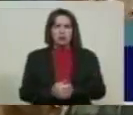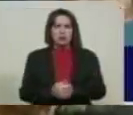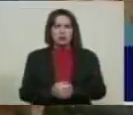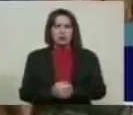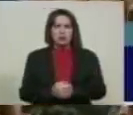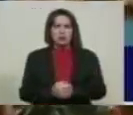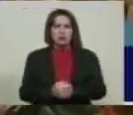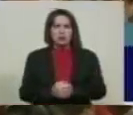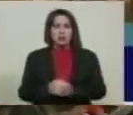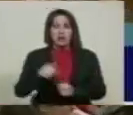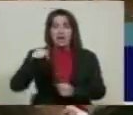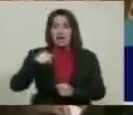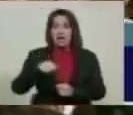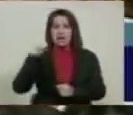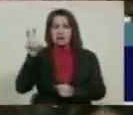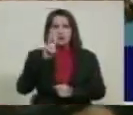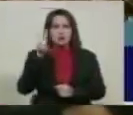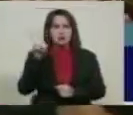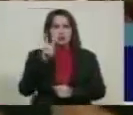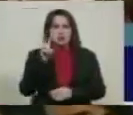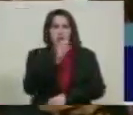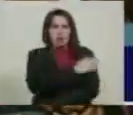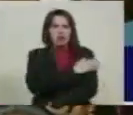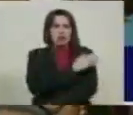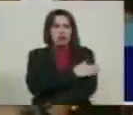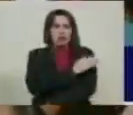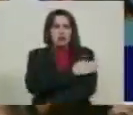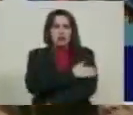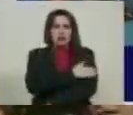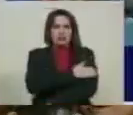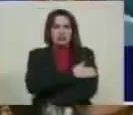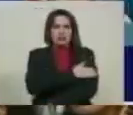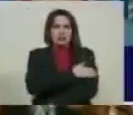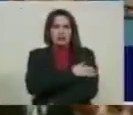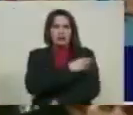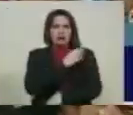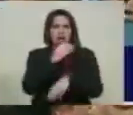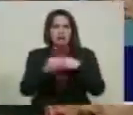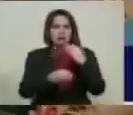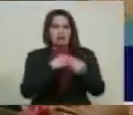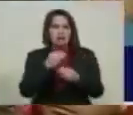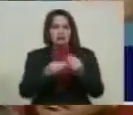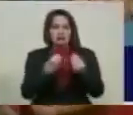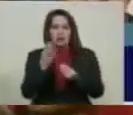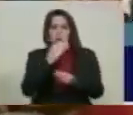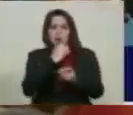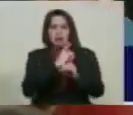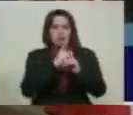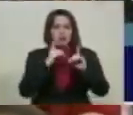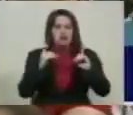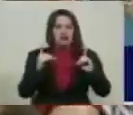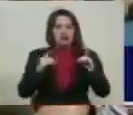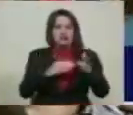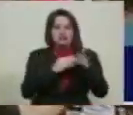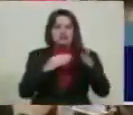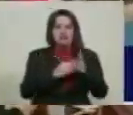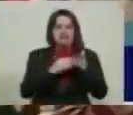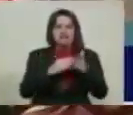no es que en Venezuela la derecha esté derivando hacia una derecha antidemocrática,